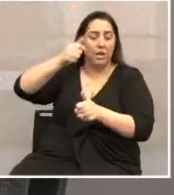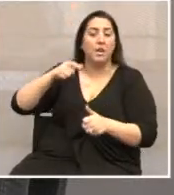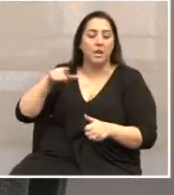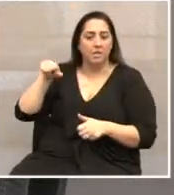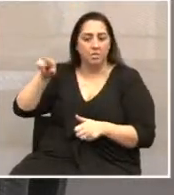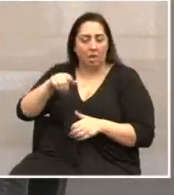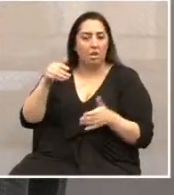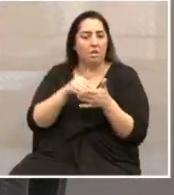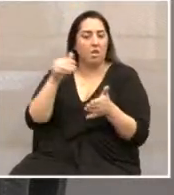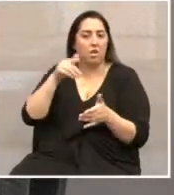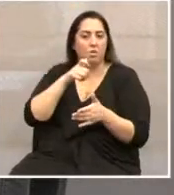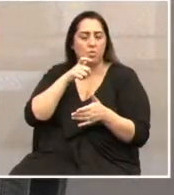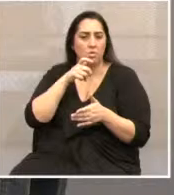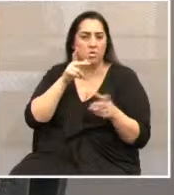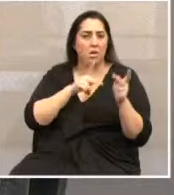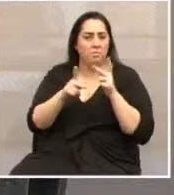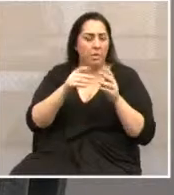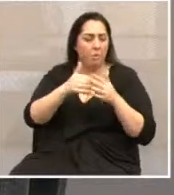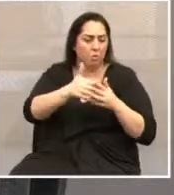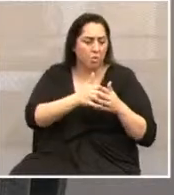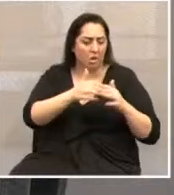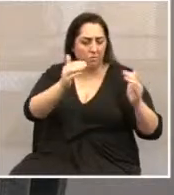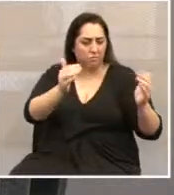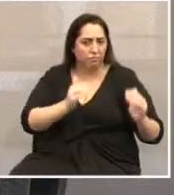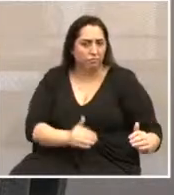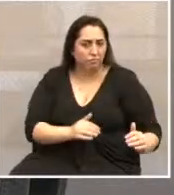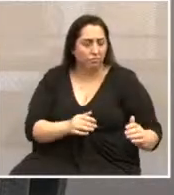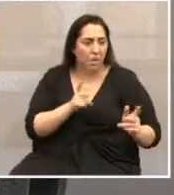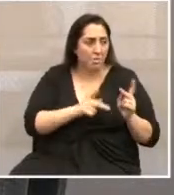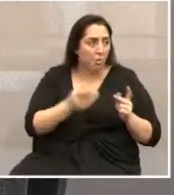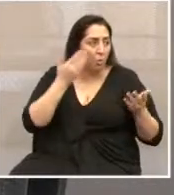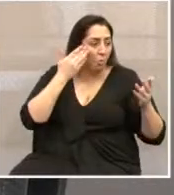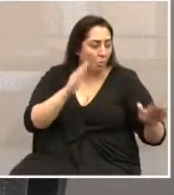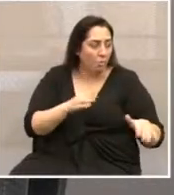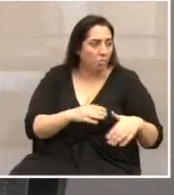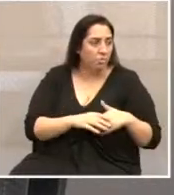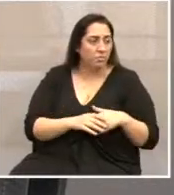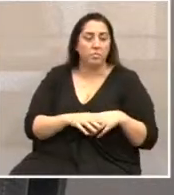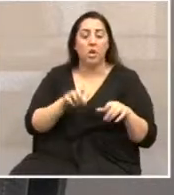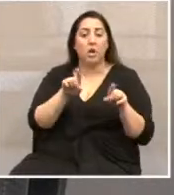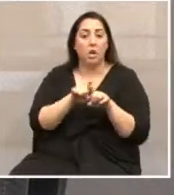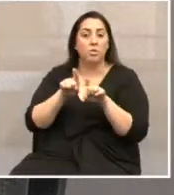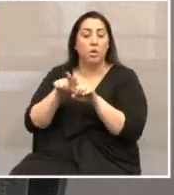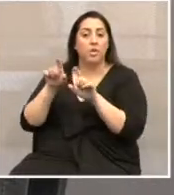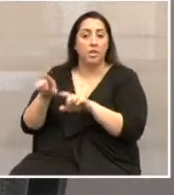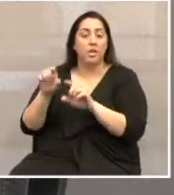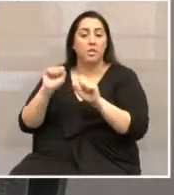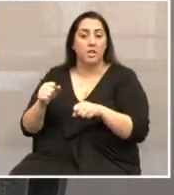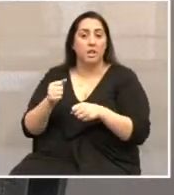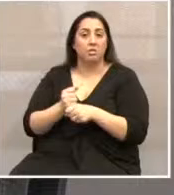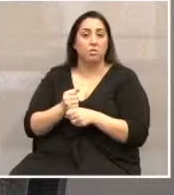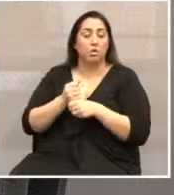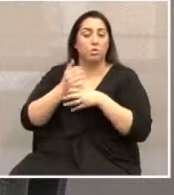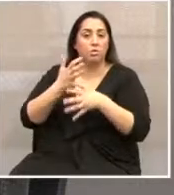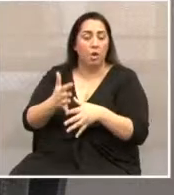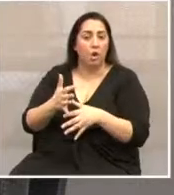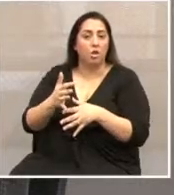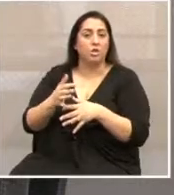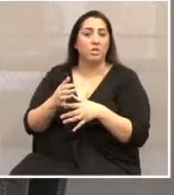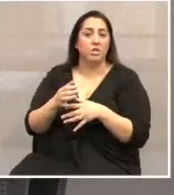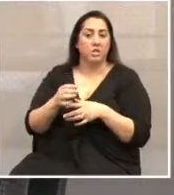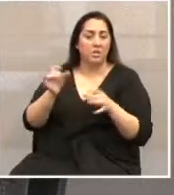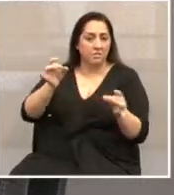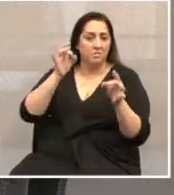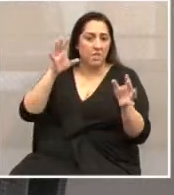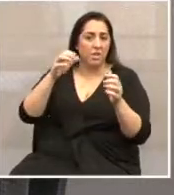vulnerable a estas mentiras. También causa violencia con los Proud Boys de Miami.